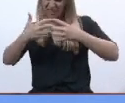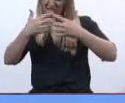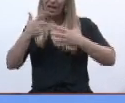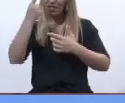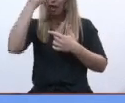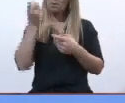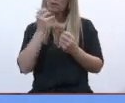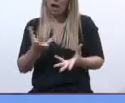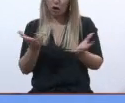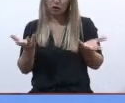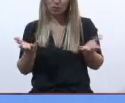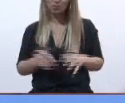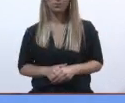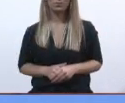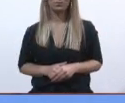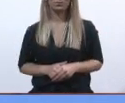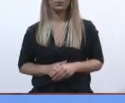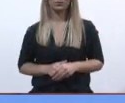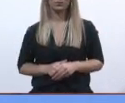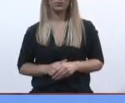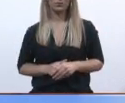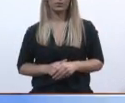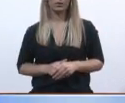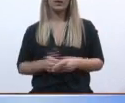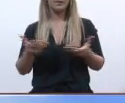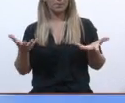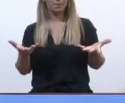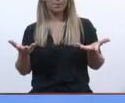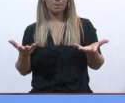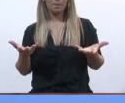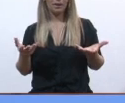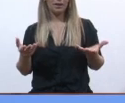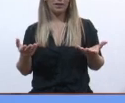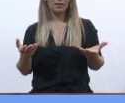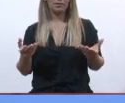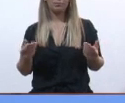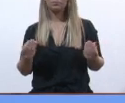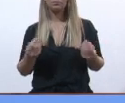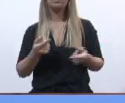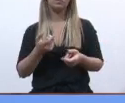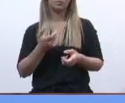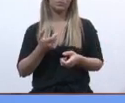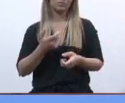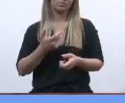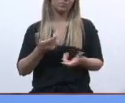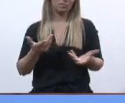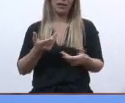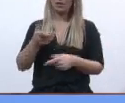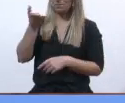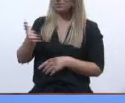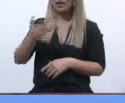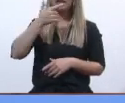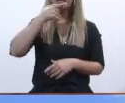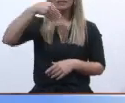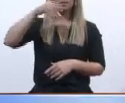superadora. Y lo cierto es, Presidenta, que Smith